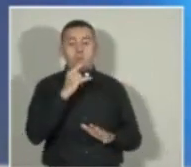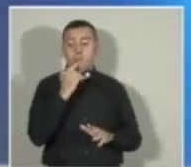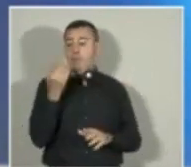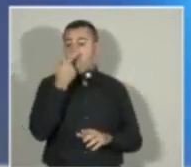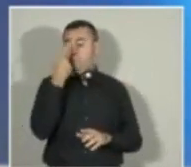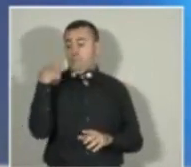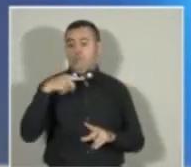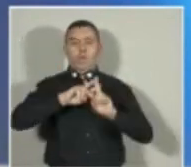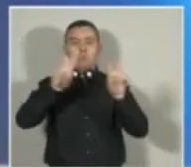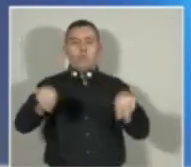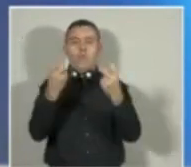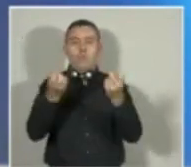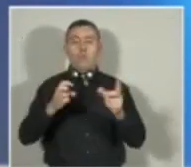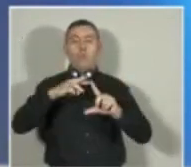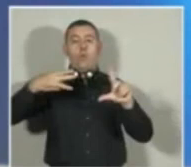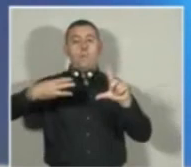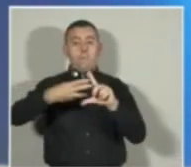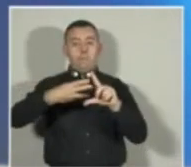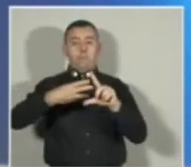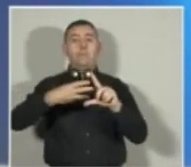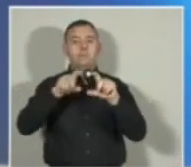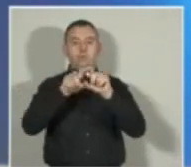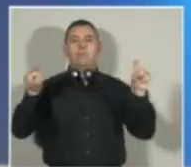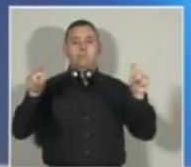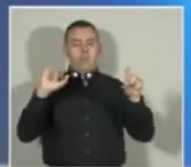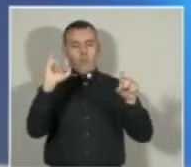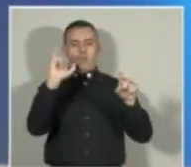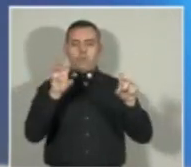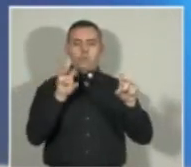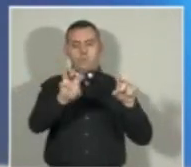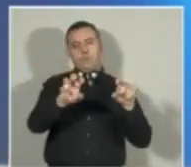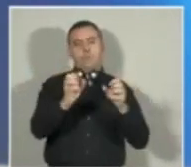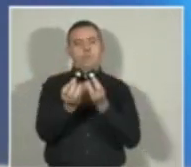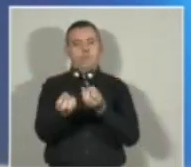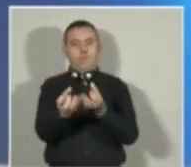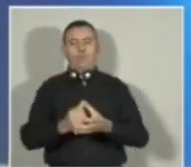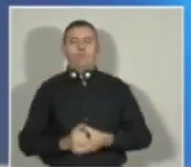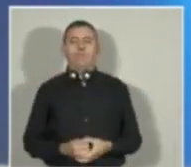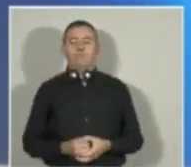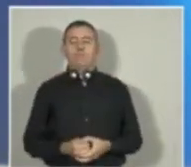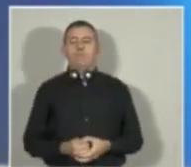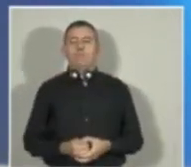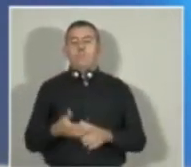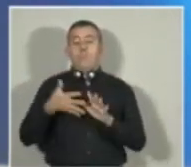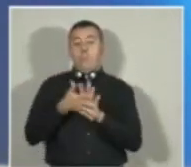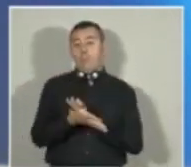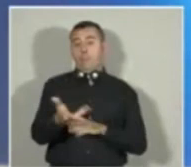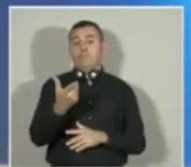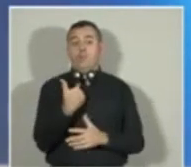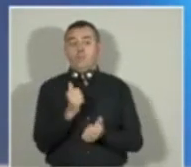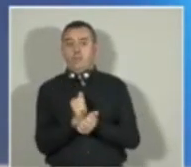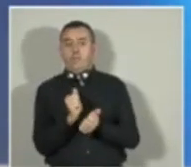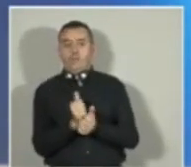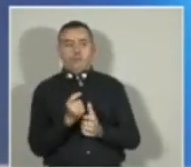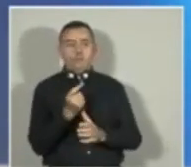web corporativa. Y la financiación que se otorga en el banco en relación a empresas de